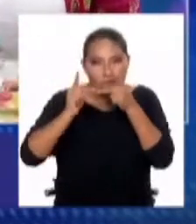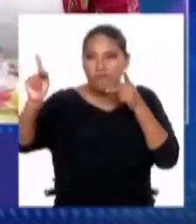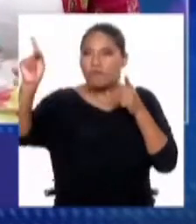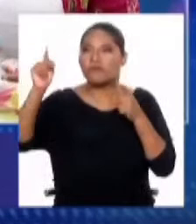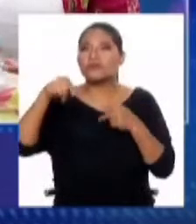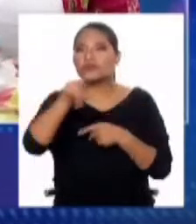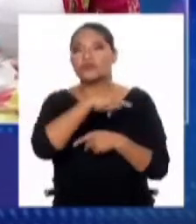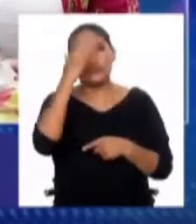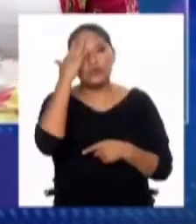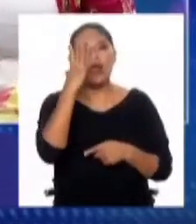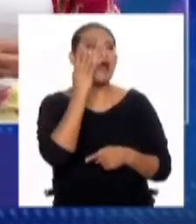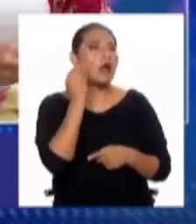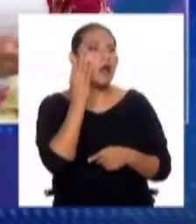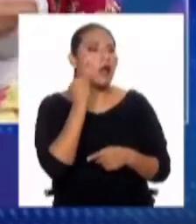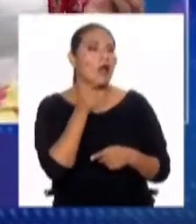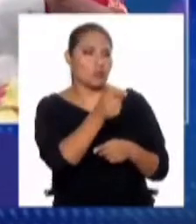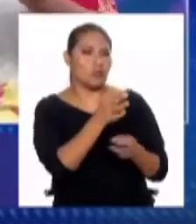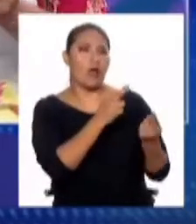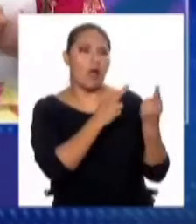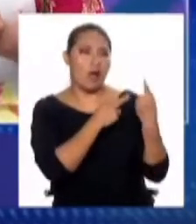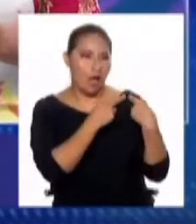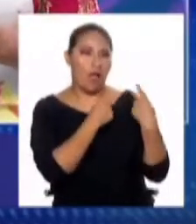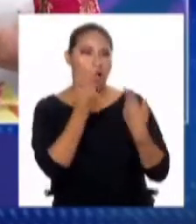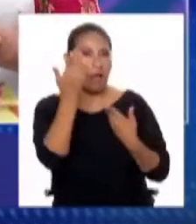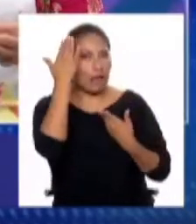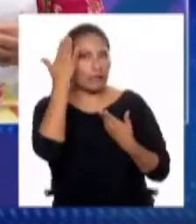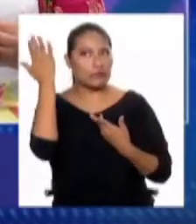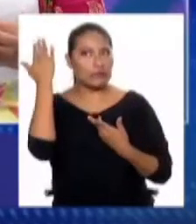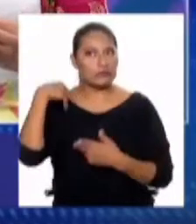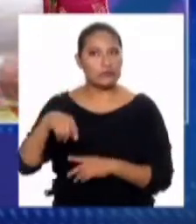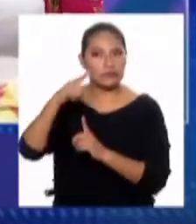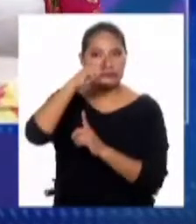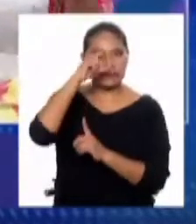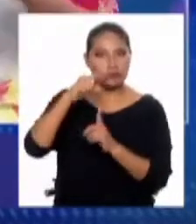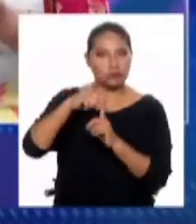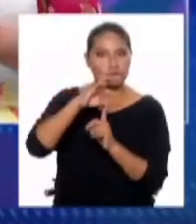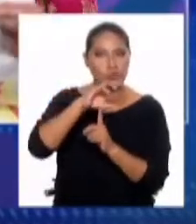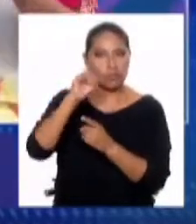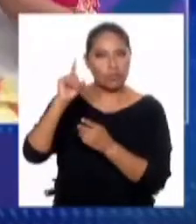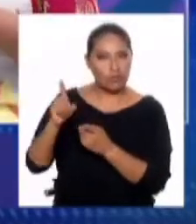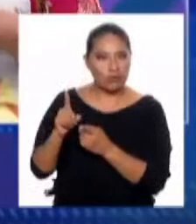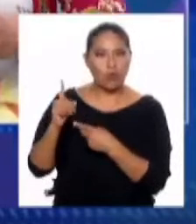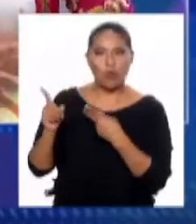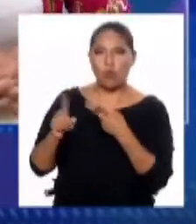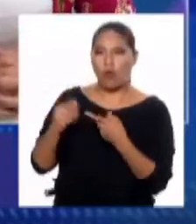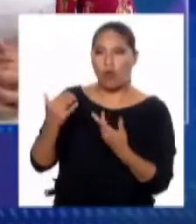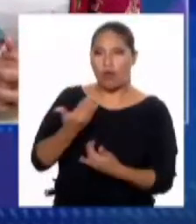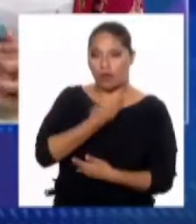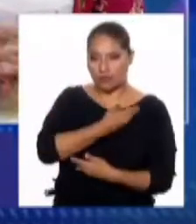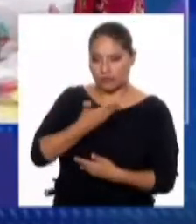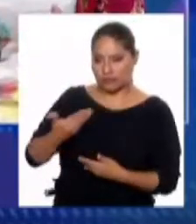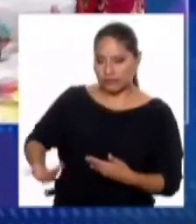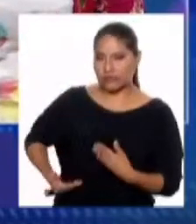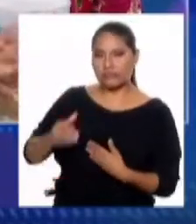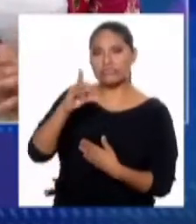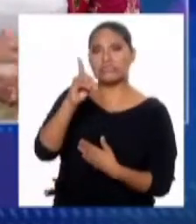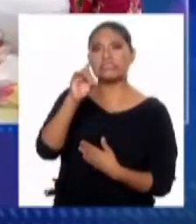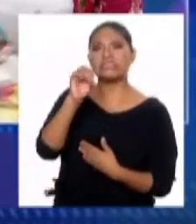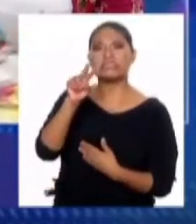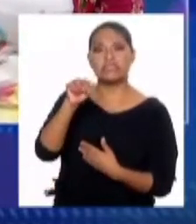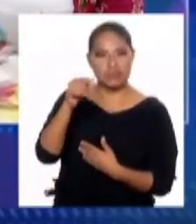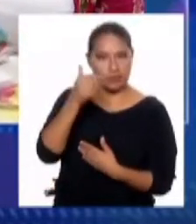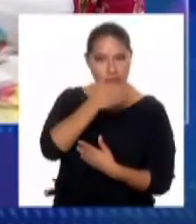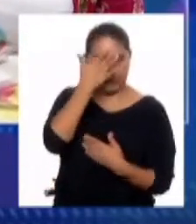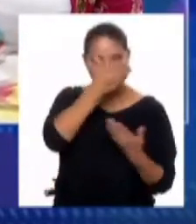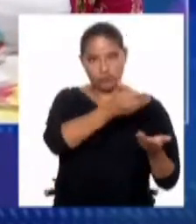a usted? O sea, en la descripción que daba de cómo es que recibe el expresidente Toledo al Perú, la señora Boluarte, ¿cómo está recibiendo este Perú?